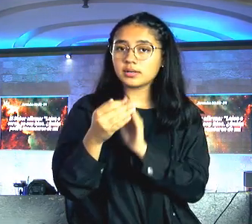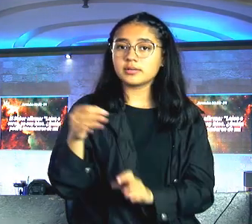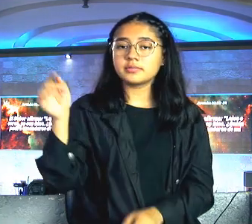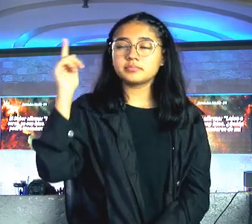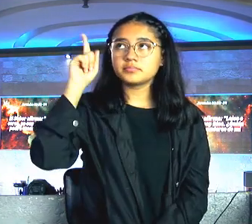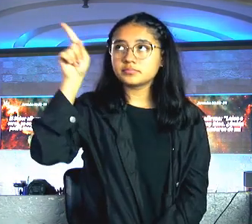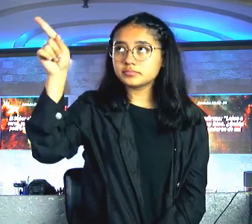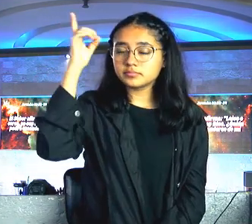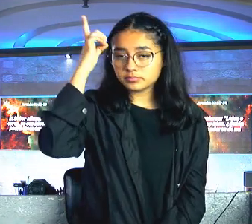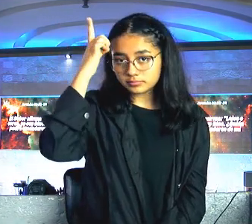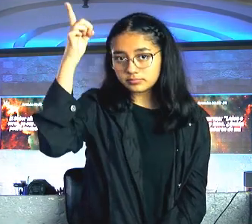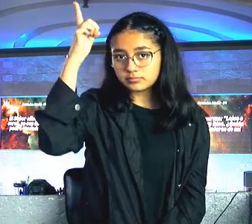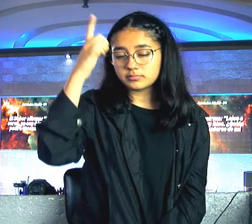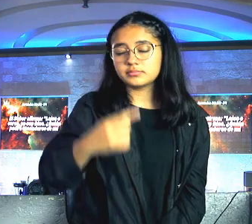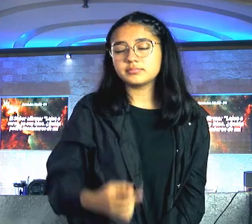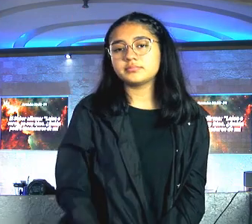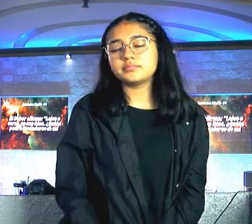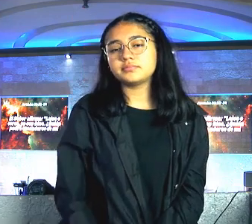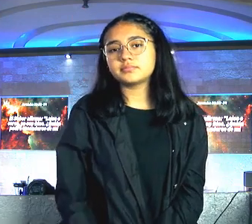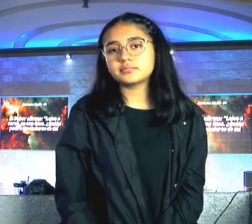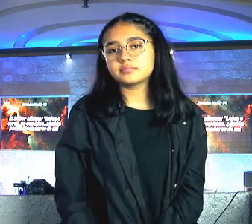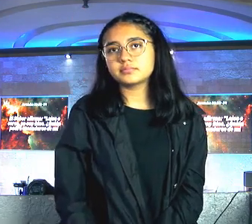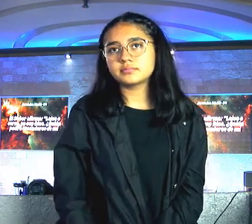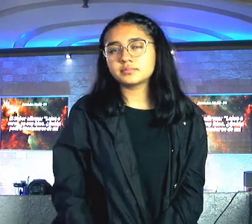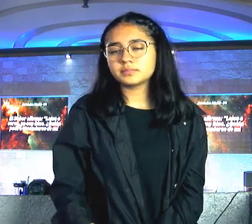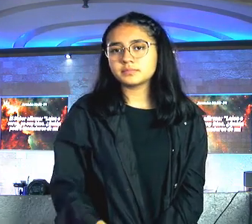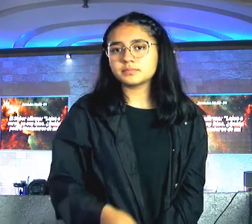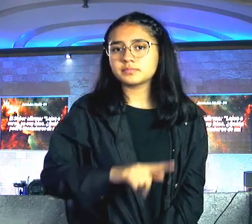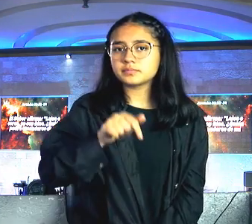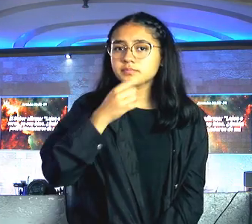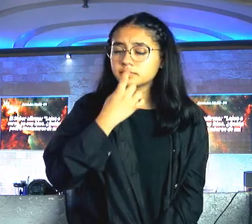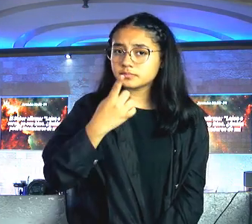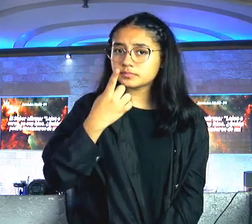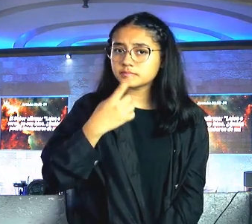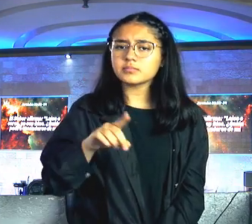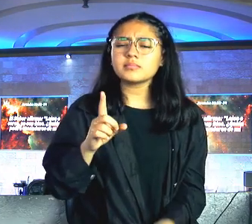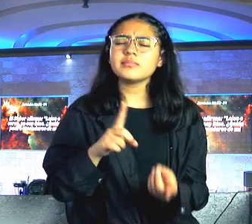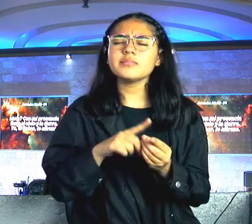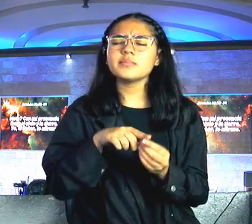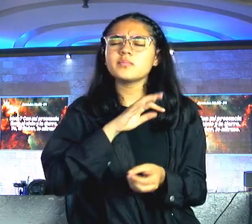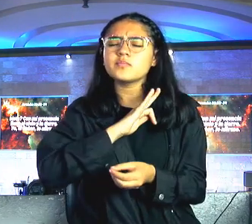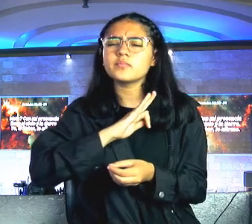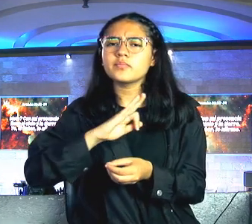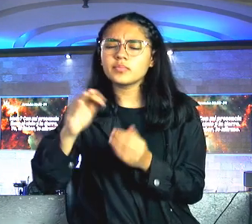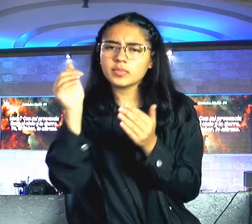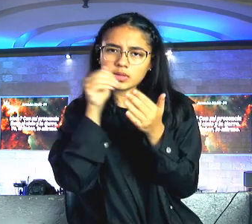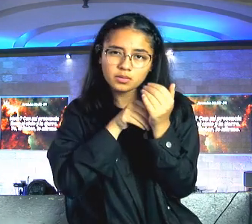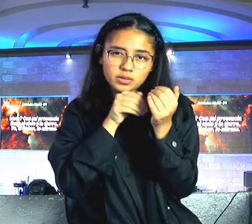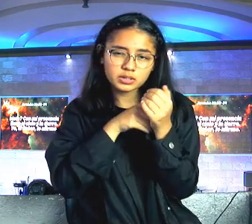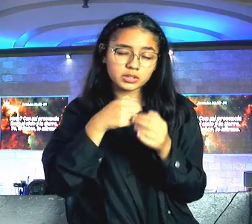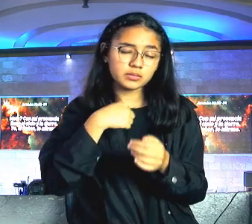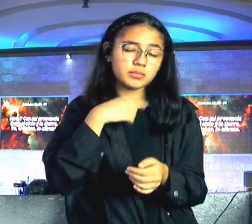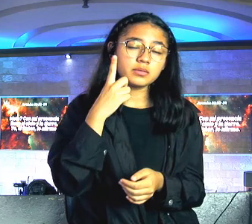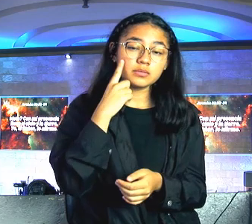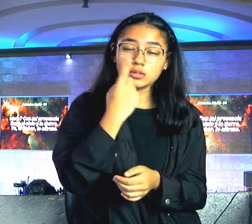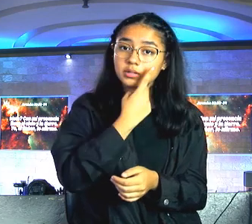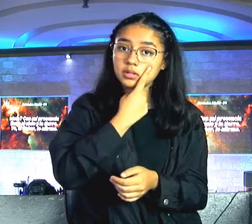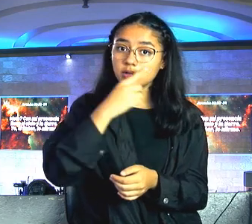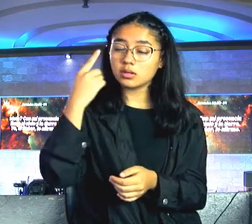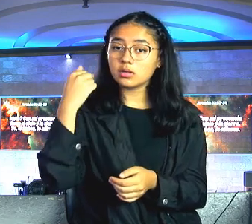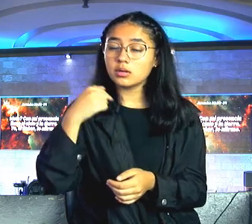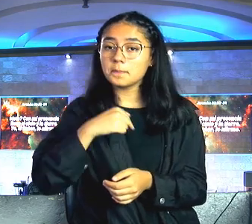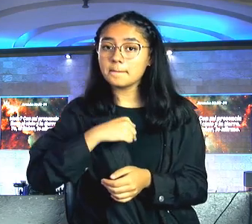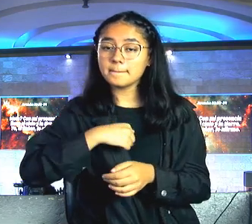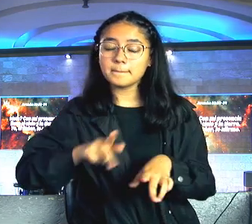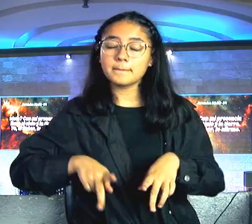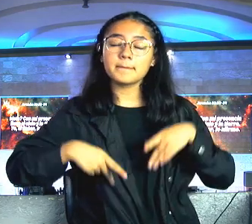Dios. Y luego dice, ¿quién podrá esconderse de mi vista? Con mi presencia lleno el cielo y la